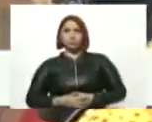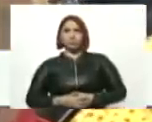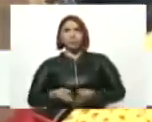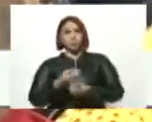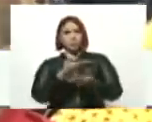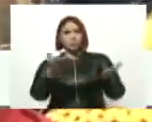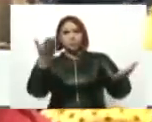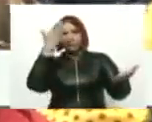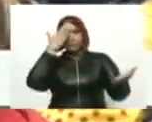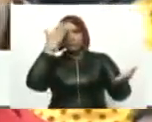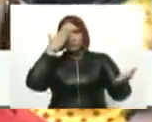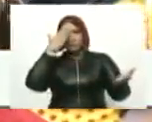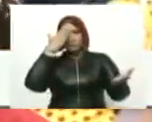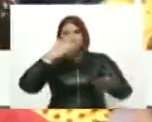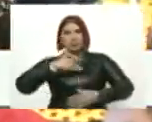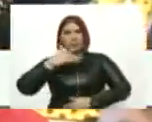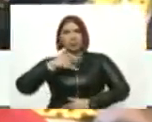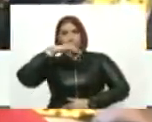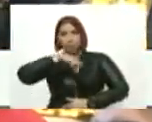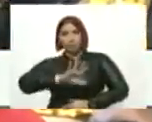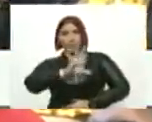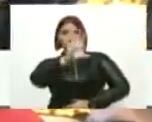Ustedes saben que esta es su patria.